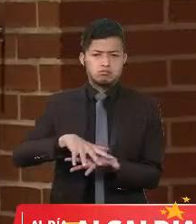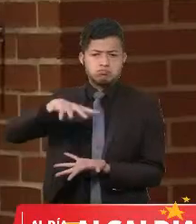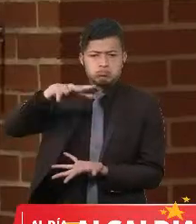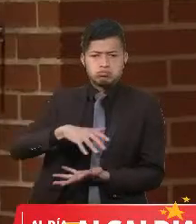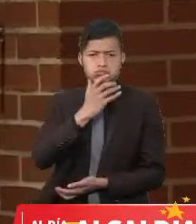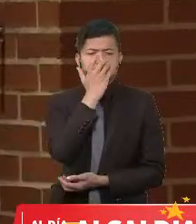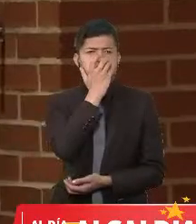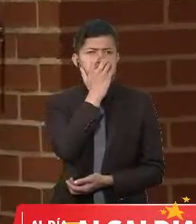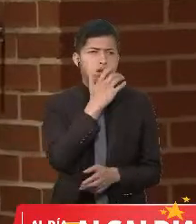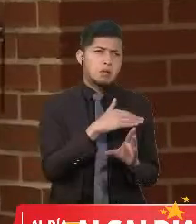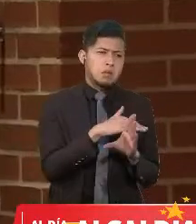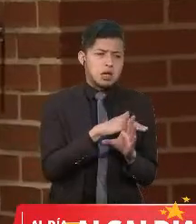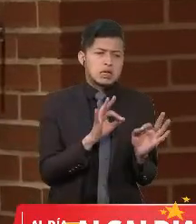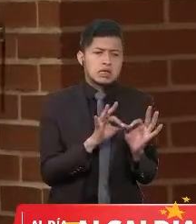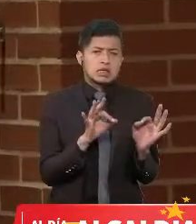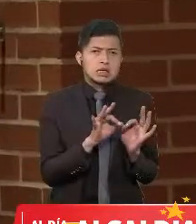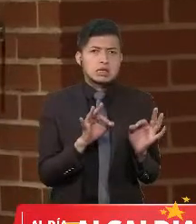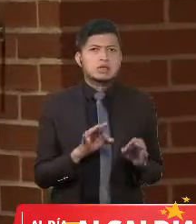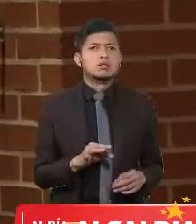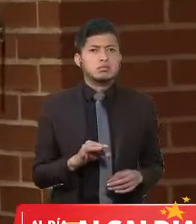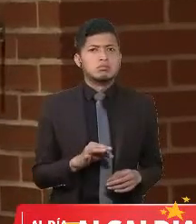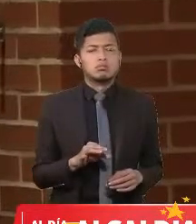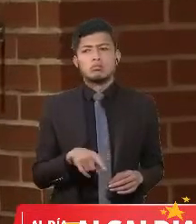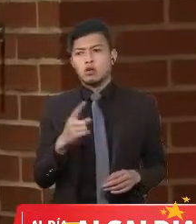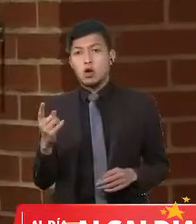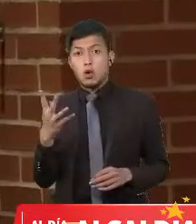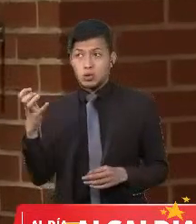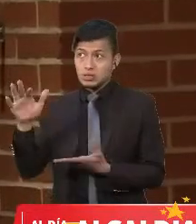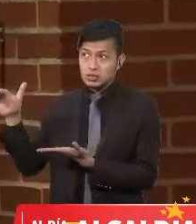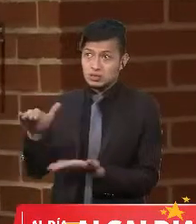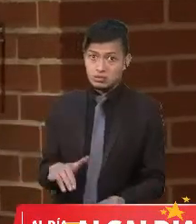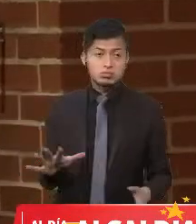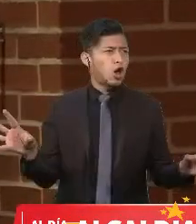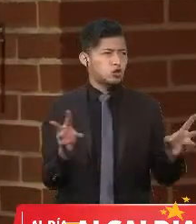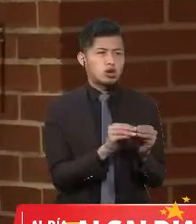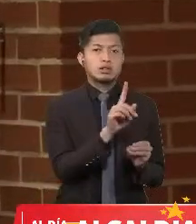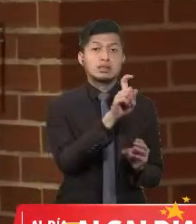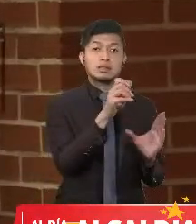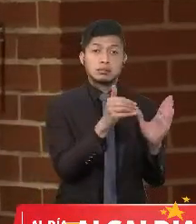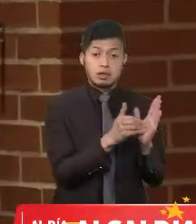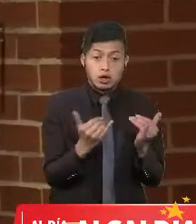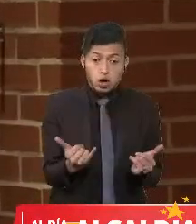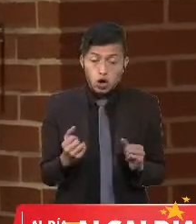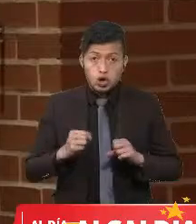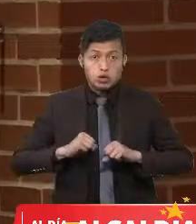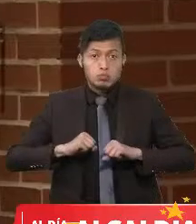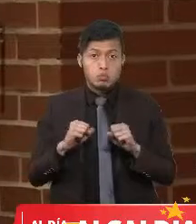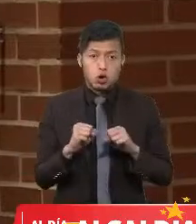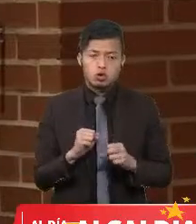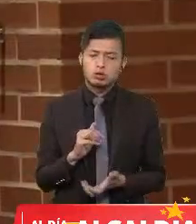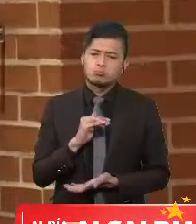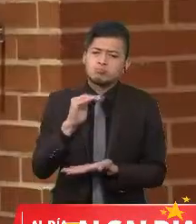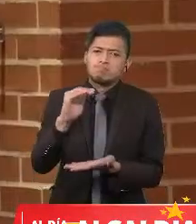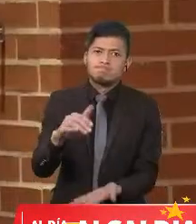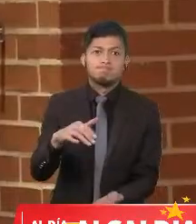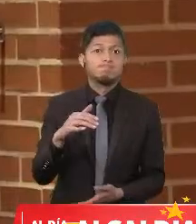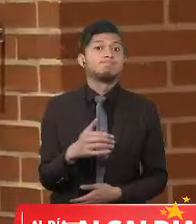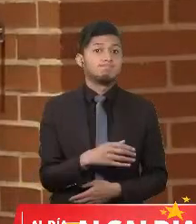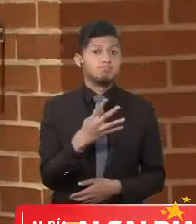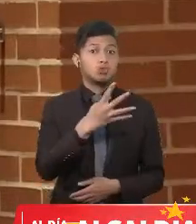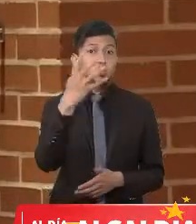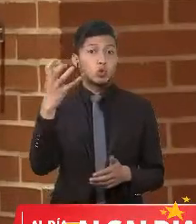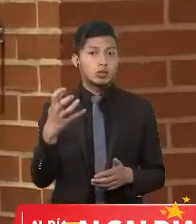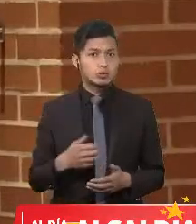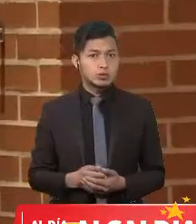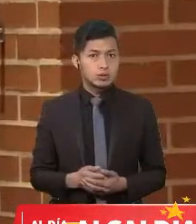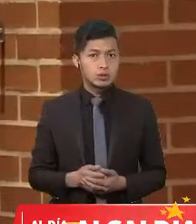de cuidados intermedios, como los 400 que se entregan en la mañana de hoy en Bogotá, millones de